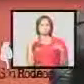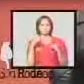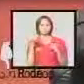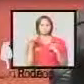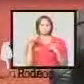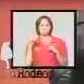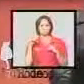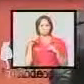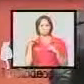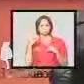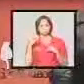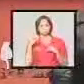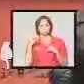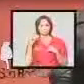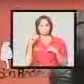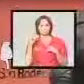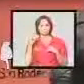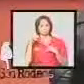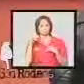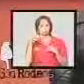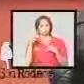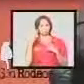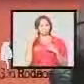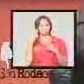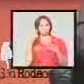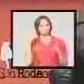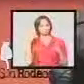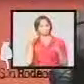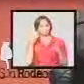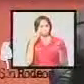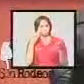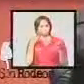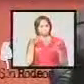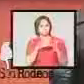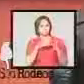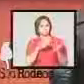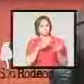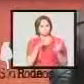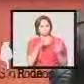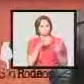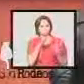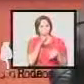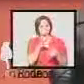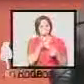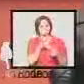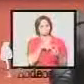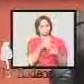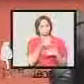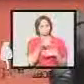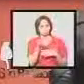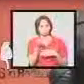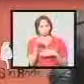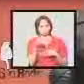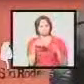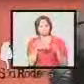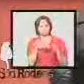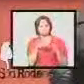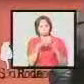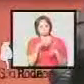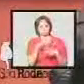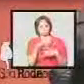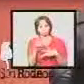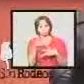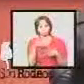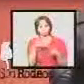fiador. Quería hacer una pregunta a él, más o menos cuánto es lo que hay que pagar por 1 millón, o si uno